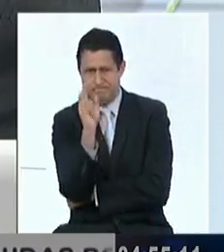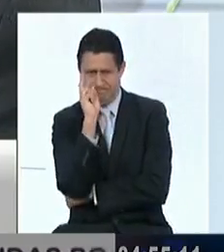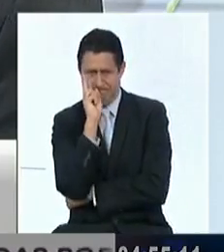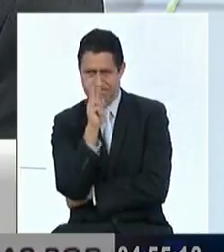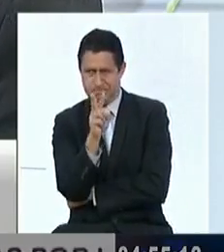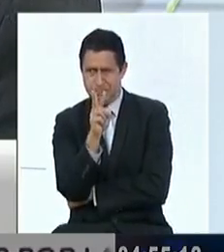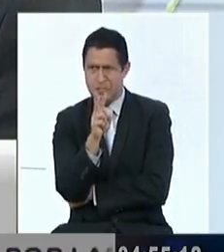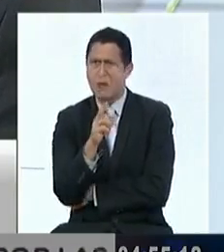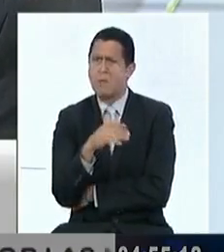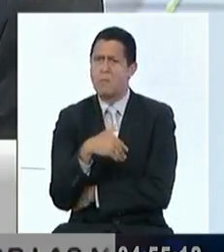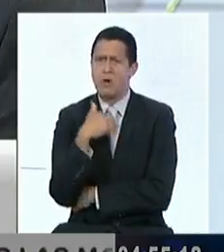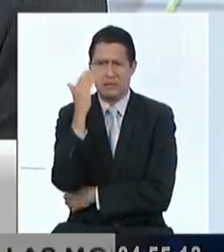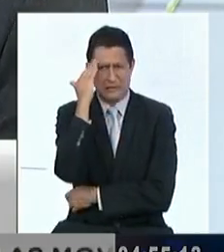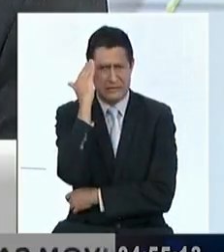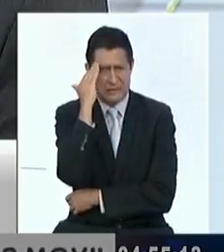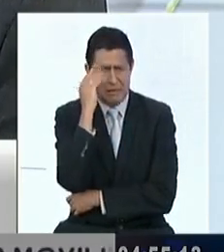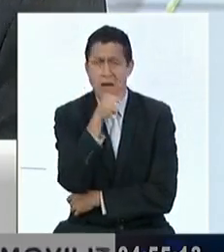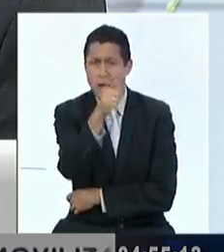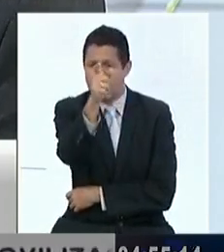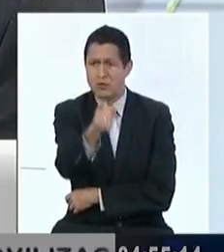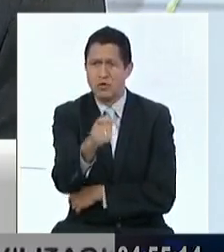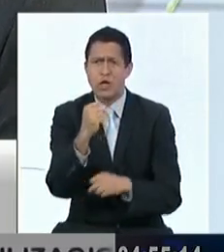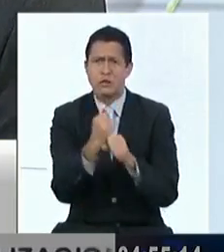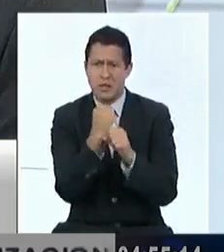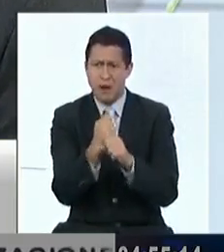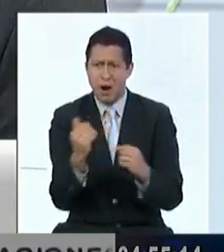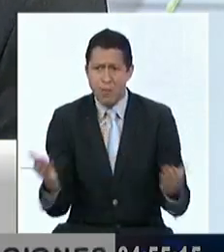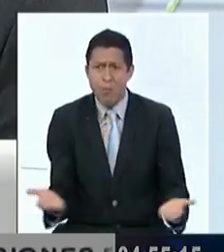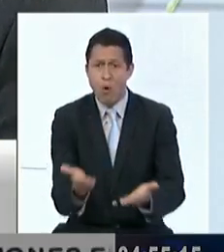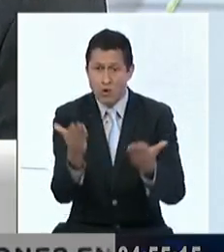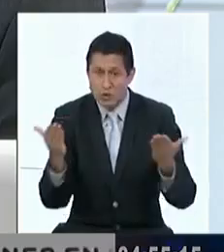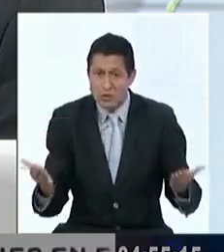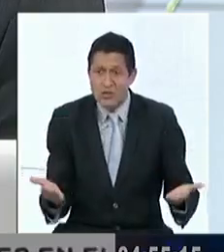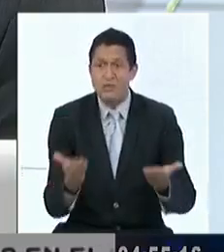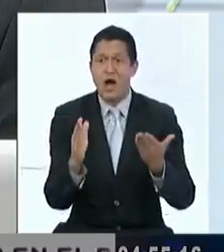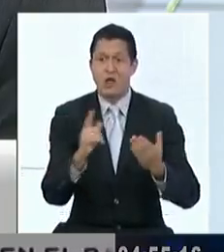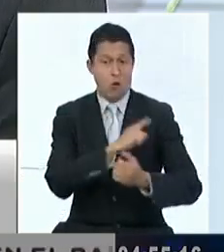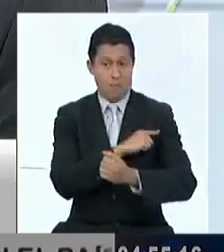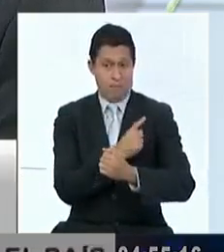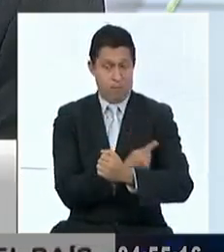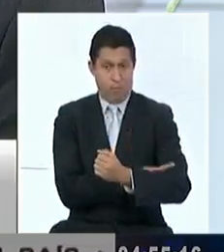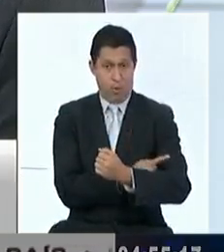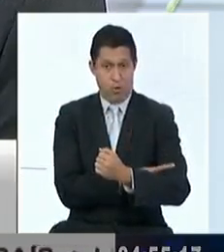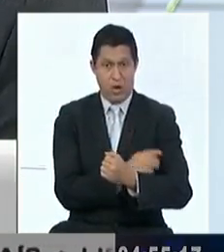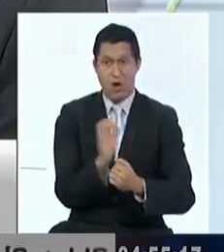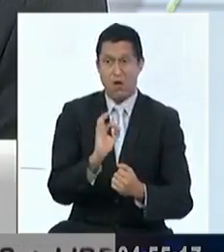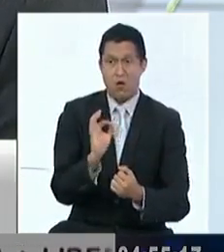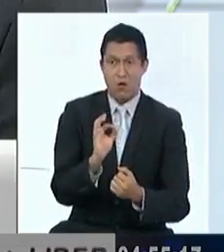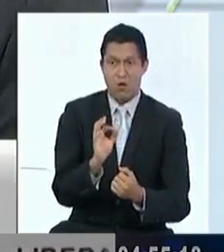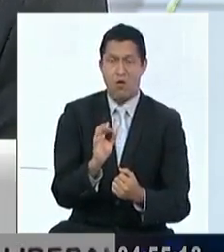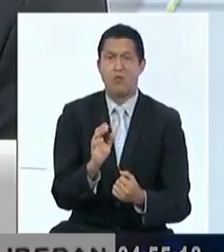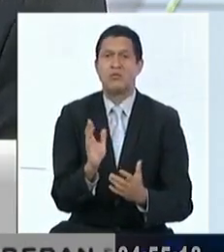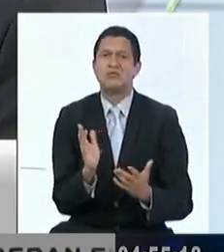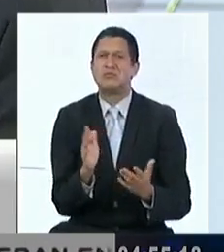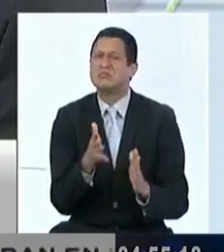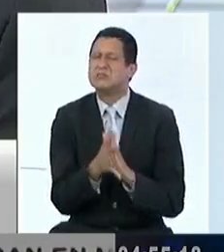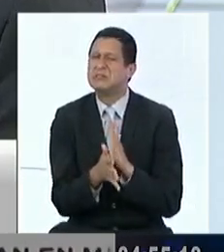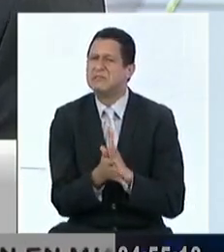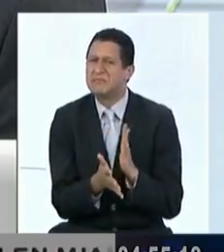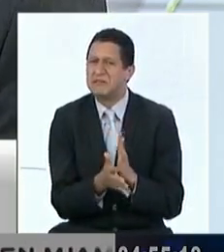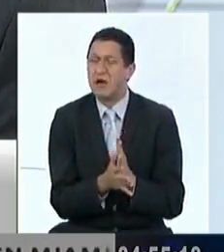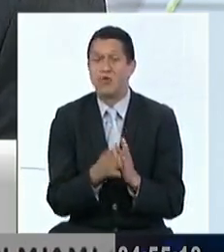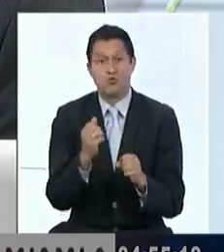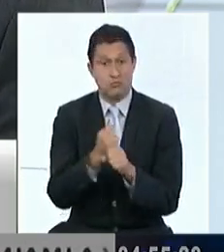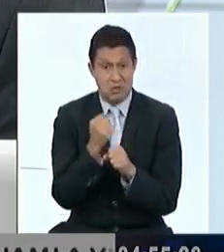uno puede identificar si ese trabajador está motivado al logro está motivado al poder o está motivado la afiliación qué quiere decir esto un